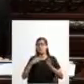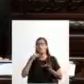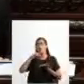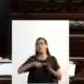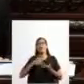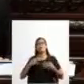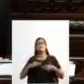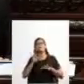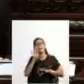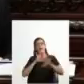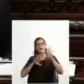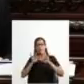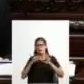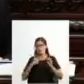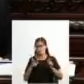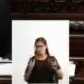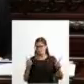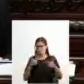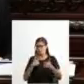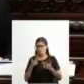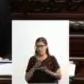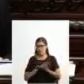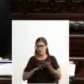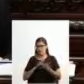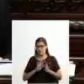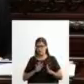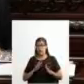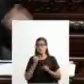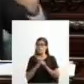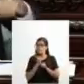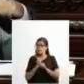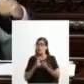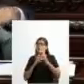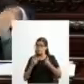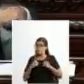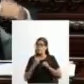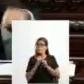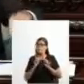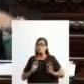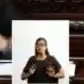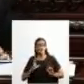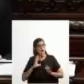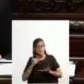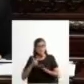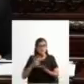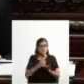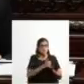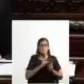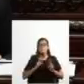contratos especiales ni nada que se le parezca. Y se trabajaba con los funcionarios que estaban ahí.